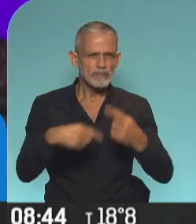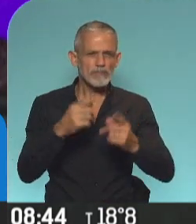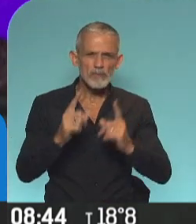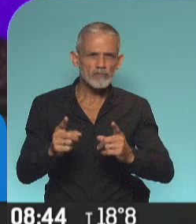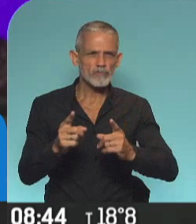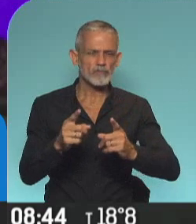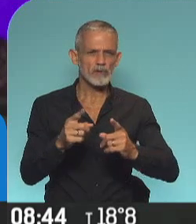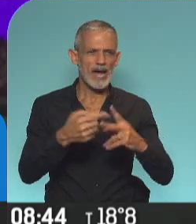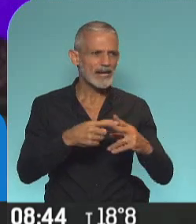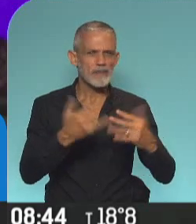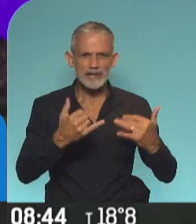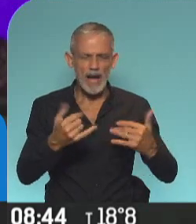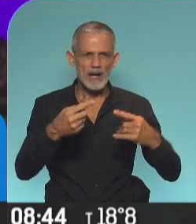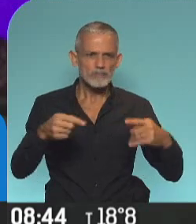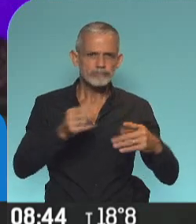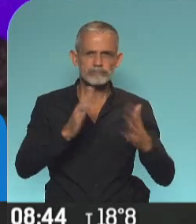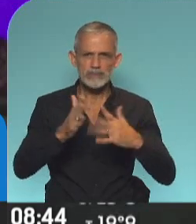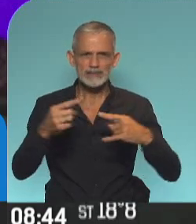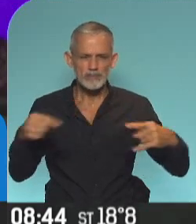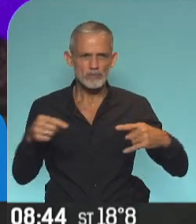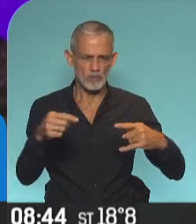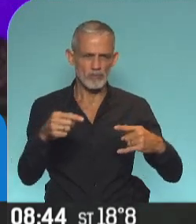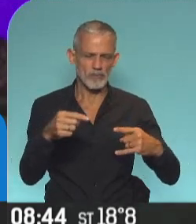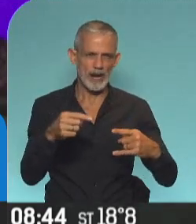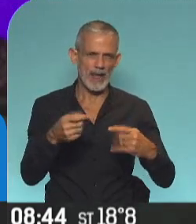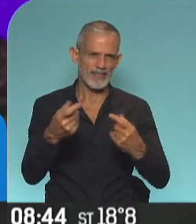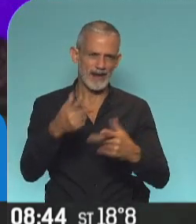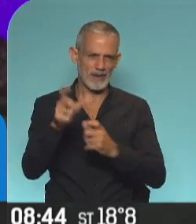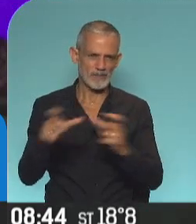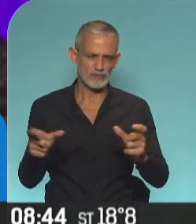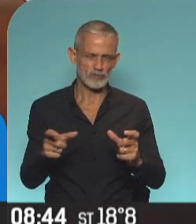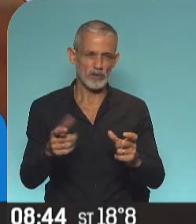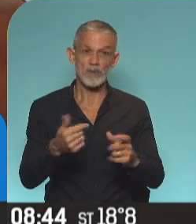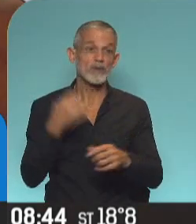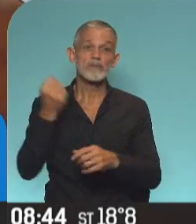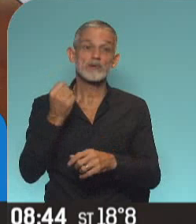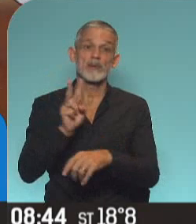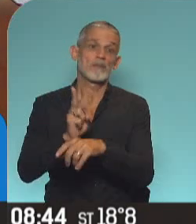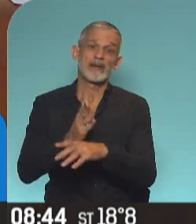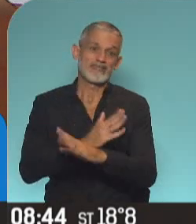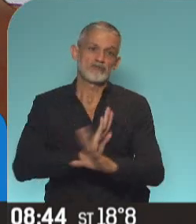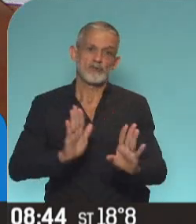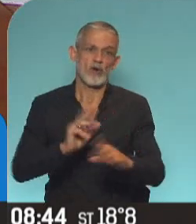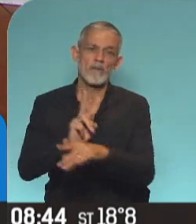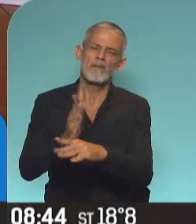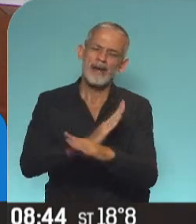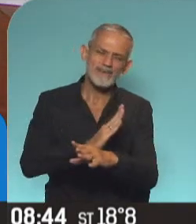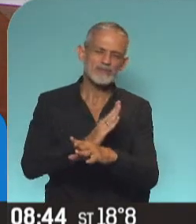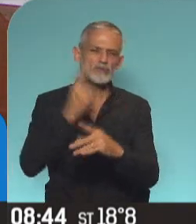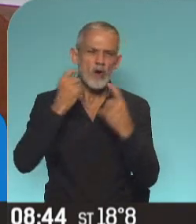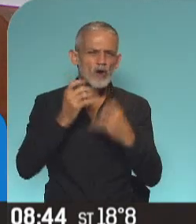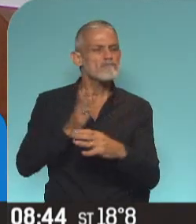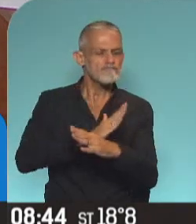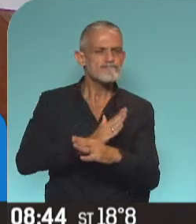herramientas que disponemos para poder seguir detrás de los pacientes pero más importantes la prevención y la prevención lo que ha bajado